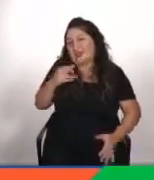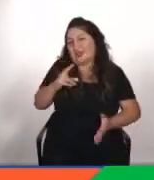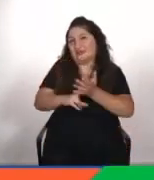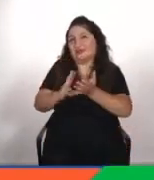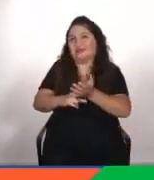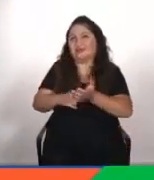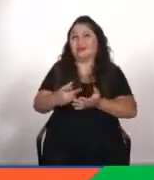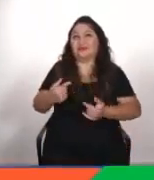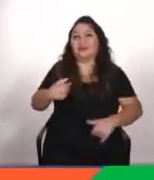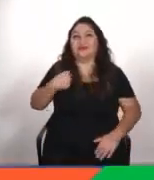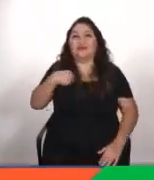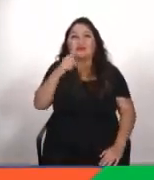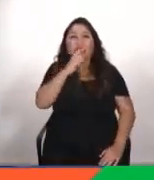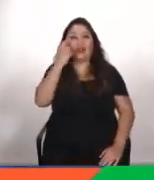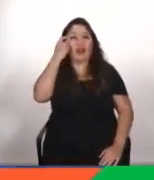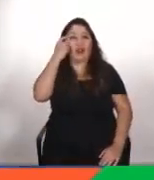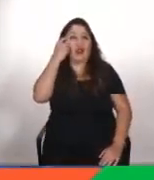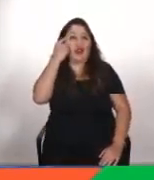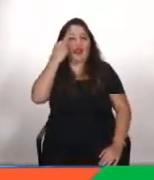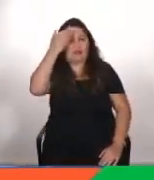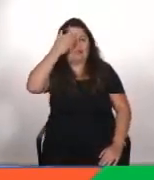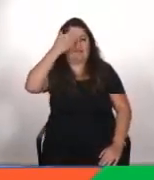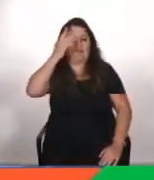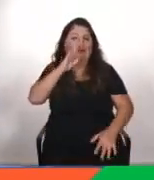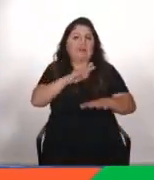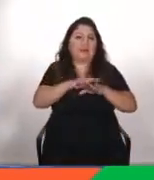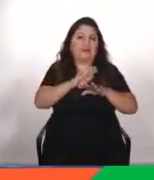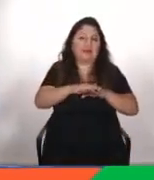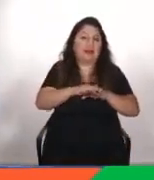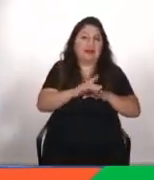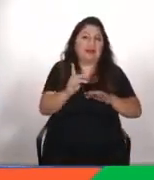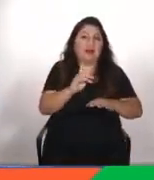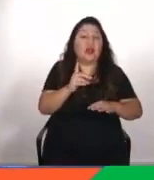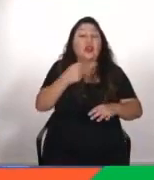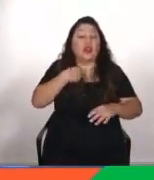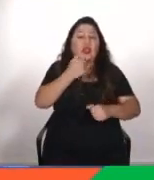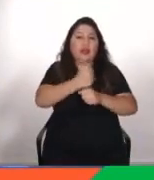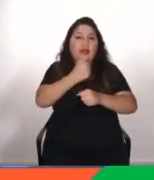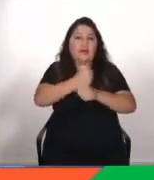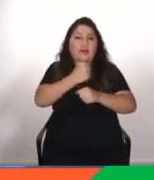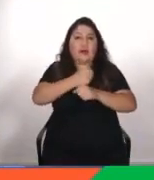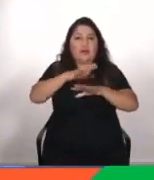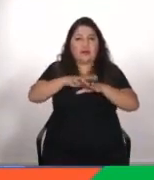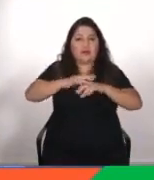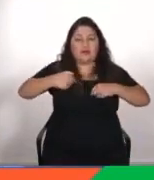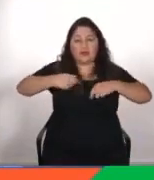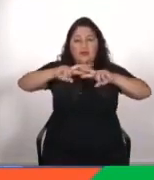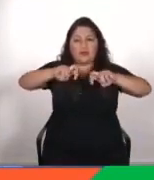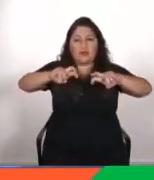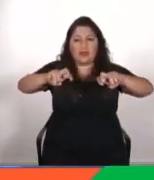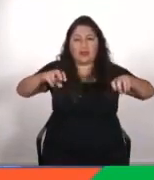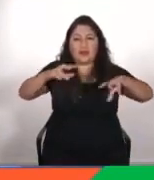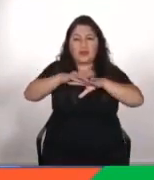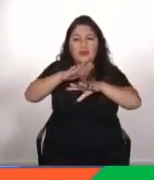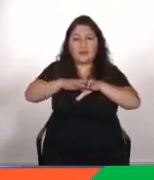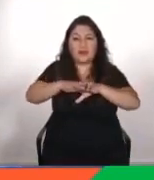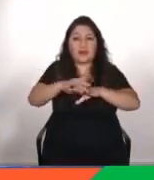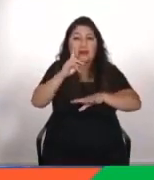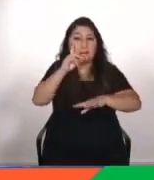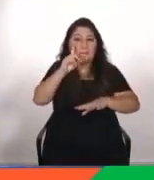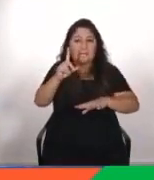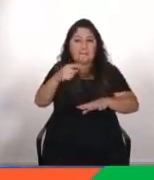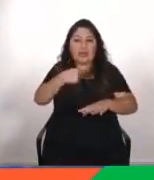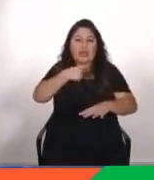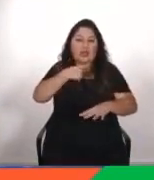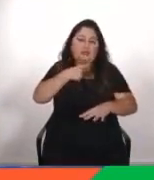No, yo no creo que sea ningún portento de las matemáticas, ni mucho menos. Sí que es verdad que trabajo en matemáticas, investigo en matemáticas, pero bueno, yo soy un matemático, digamos,